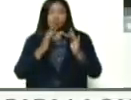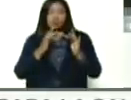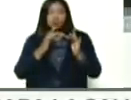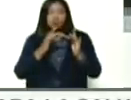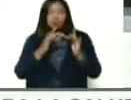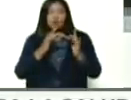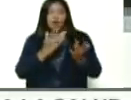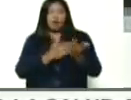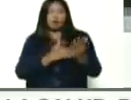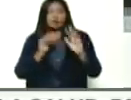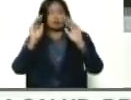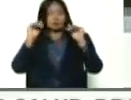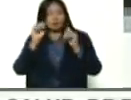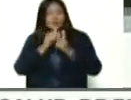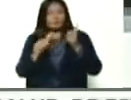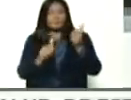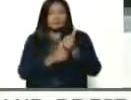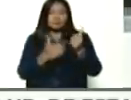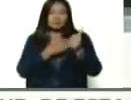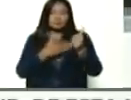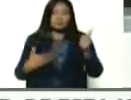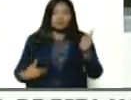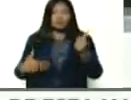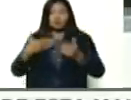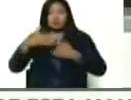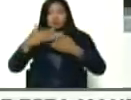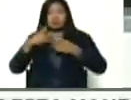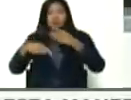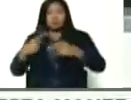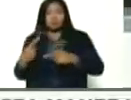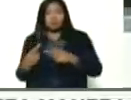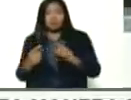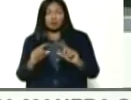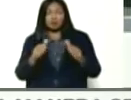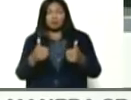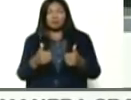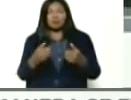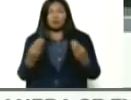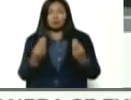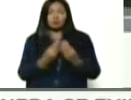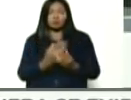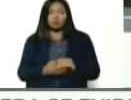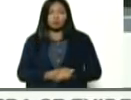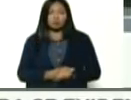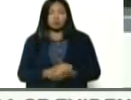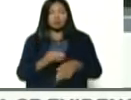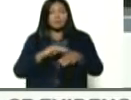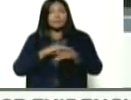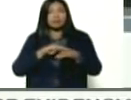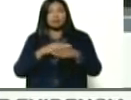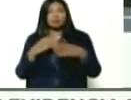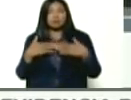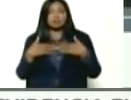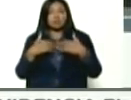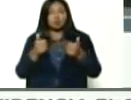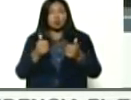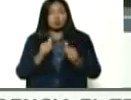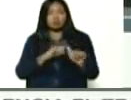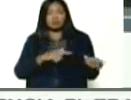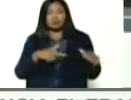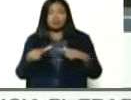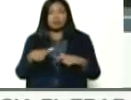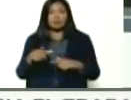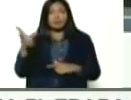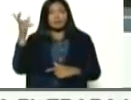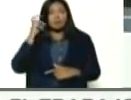despedirme señora vicepresidenta ahora voy a conversar después de conversar con ustedes con el ministro de salud que ya me debe